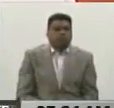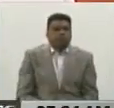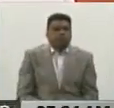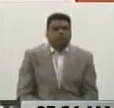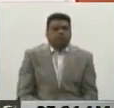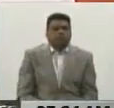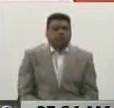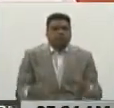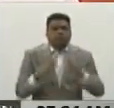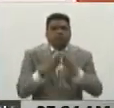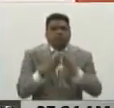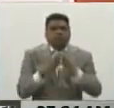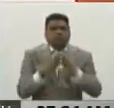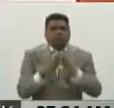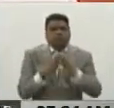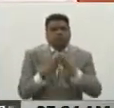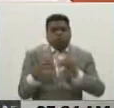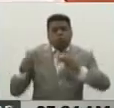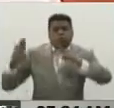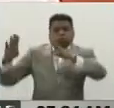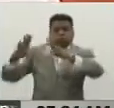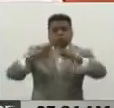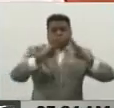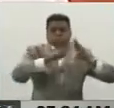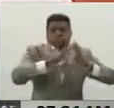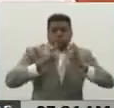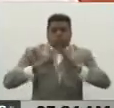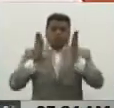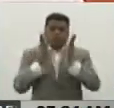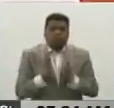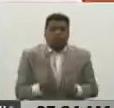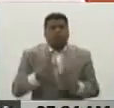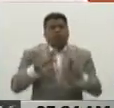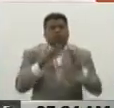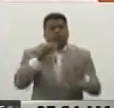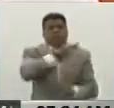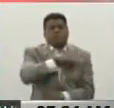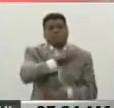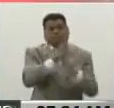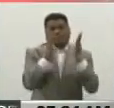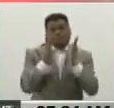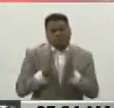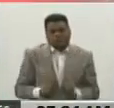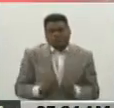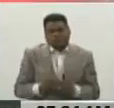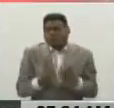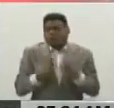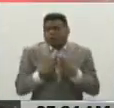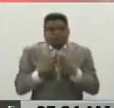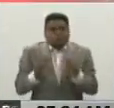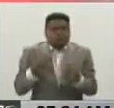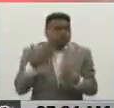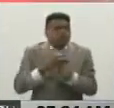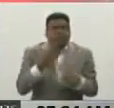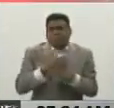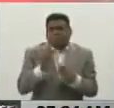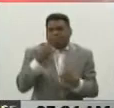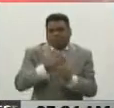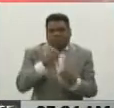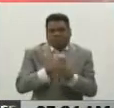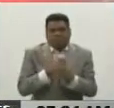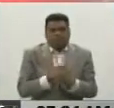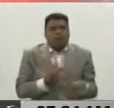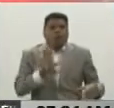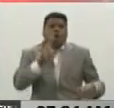Todos somos comuneras y comuneros y todos somos misioneras y misioneros. Independientemente de si ha trabajado o ha estado